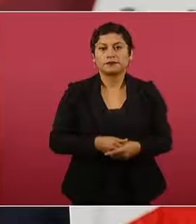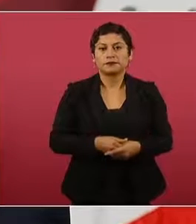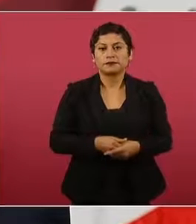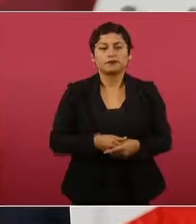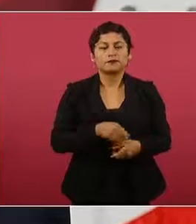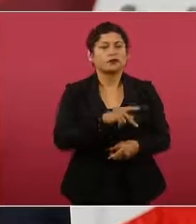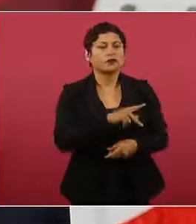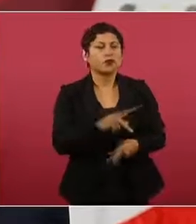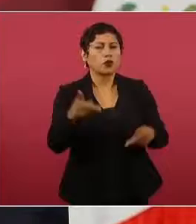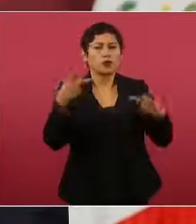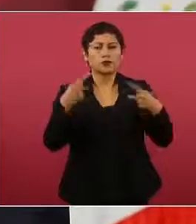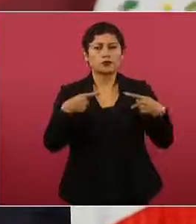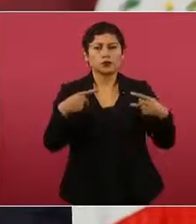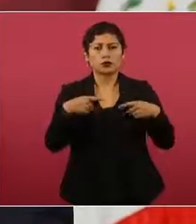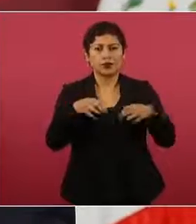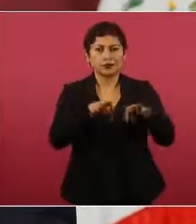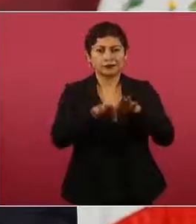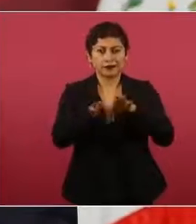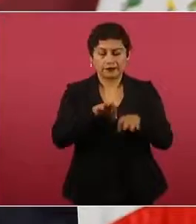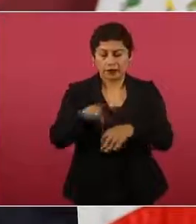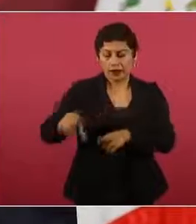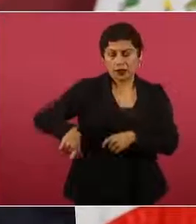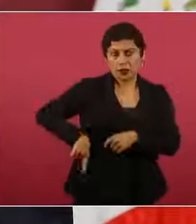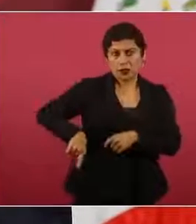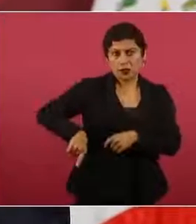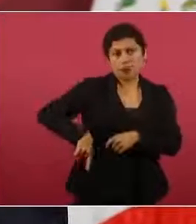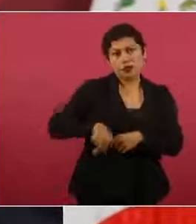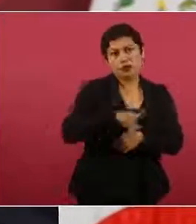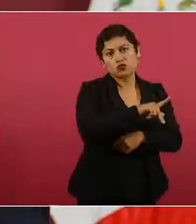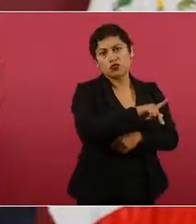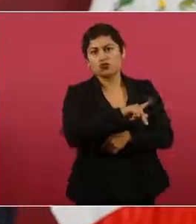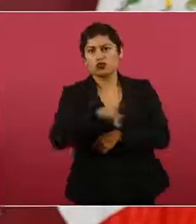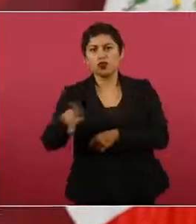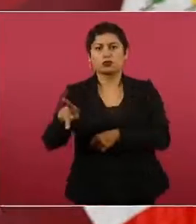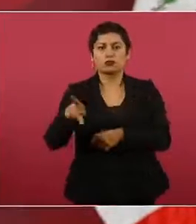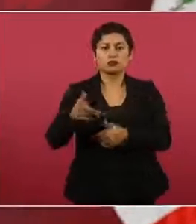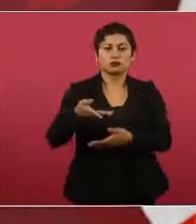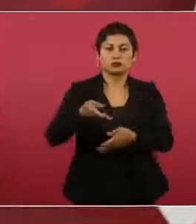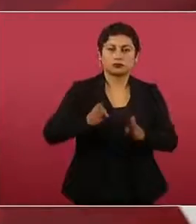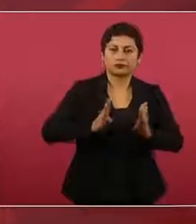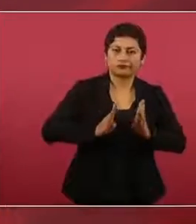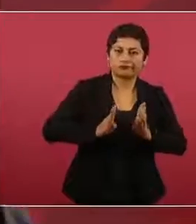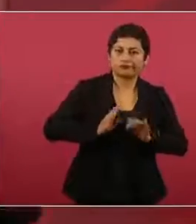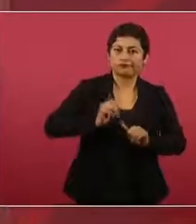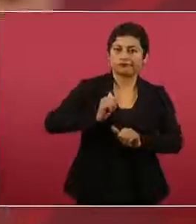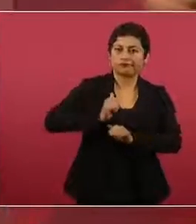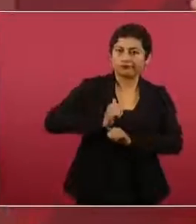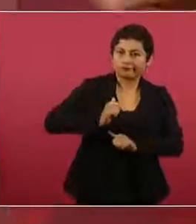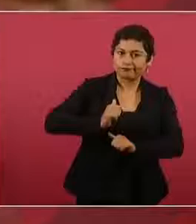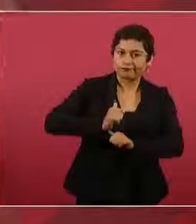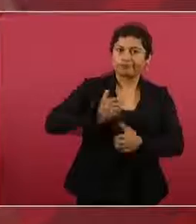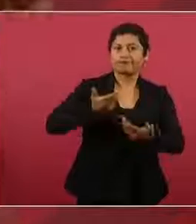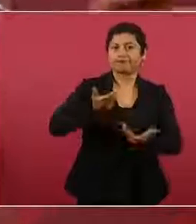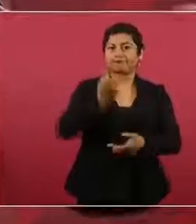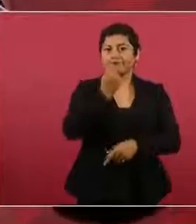servidores públicos, todos, marinos, soldados, policías, todos tienen